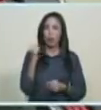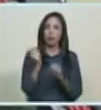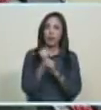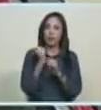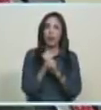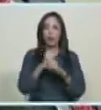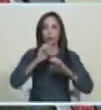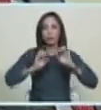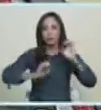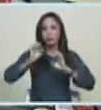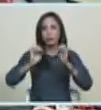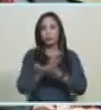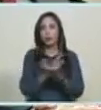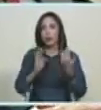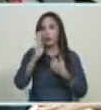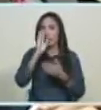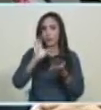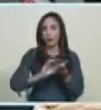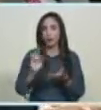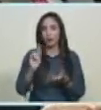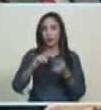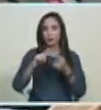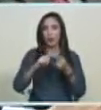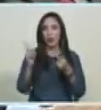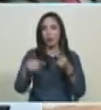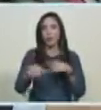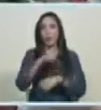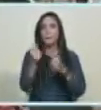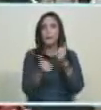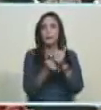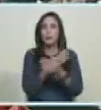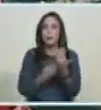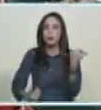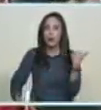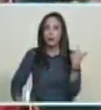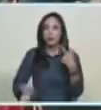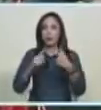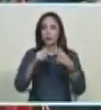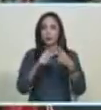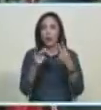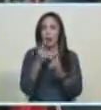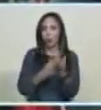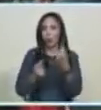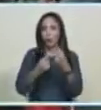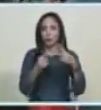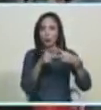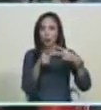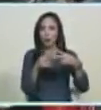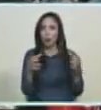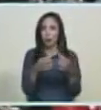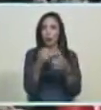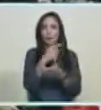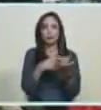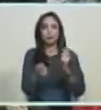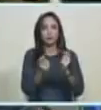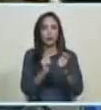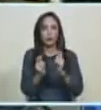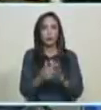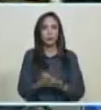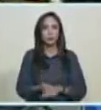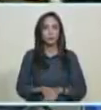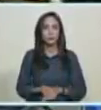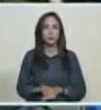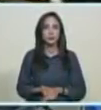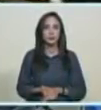trabajo entre el Banco Central de Venezuela y la Vicepresidencia de Economía para desarrollar esta